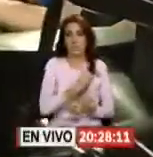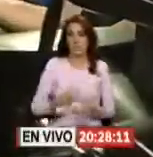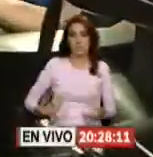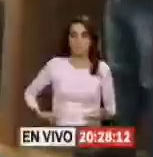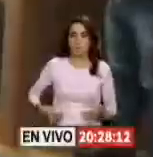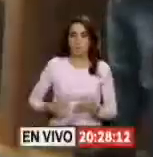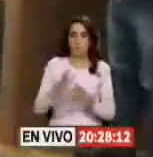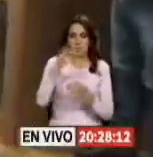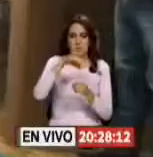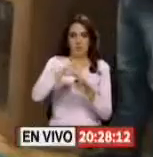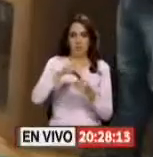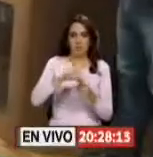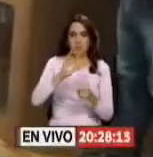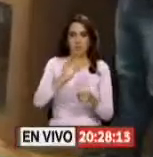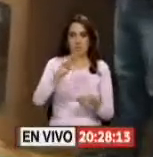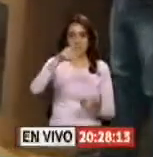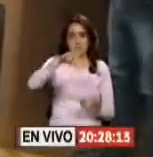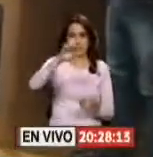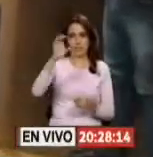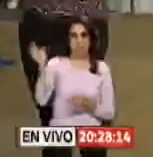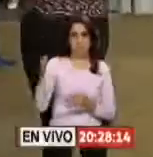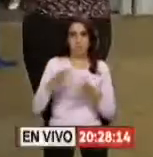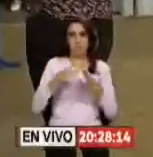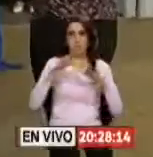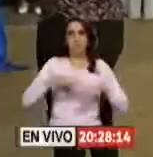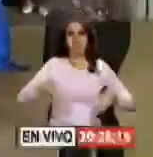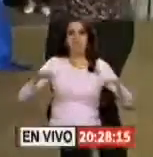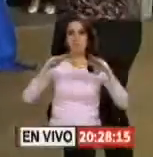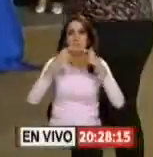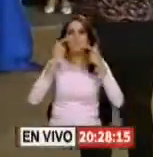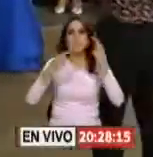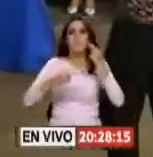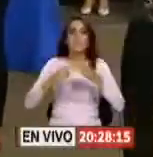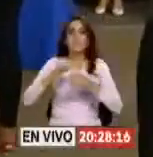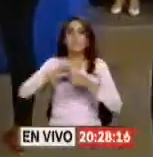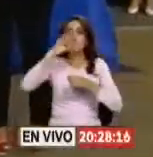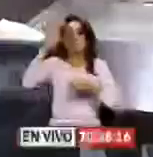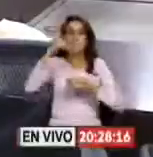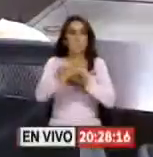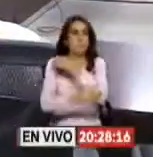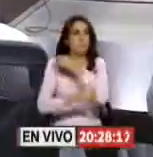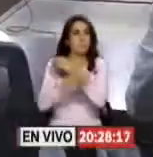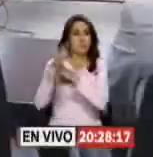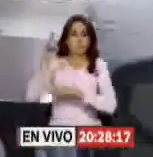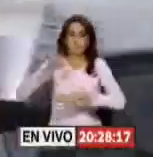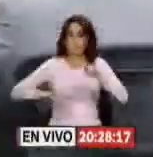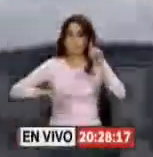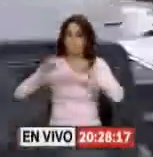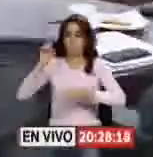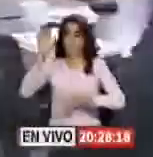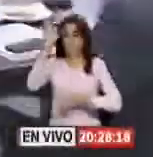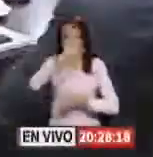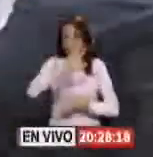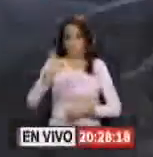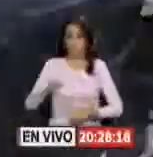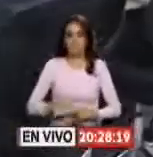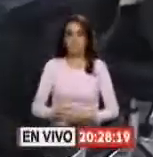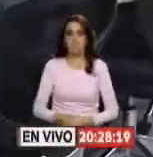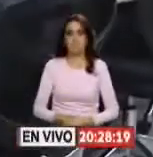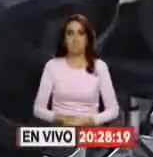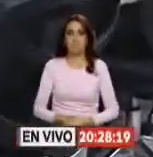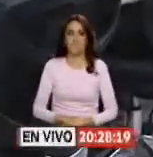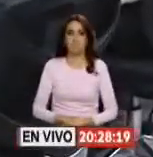que ya inició la entrega de kits y documentos electorales en el exterior, provincias amazónicas y algunas de la costa. Verónica